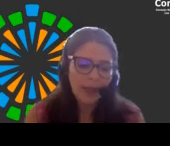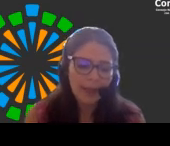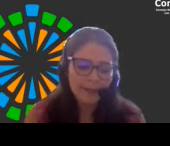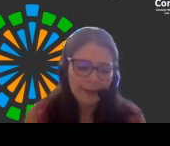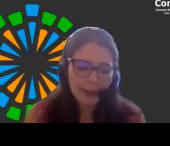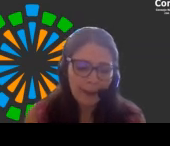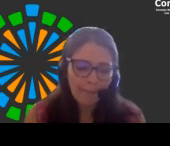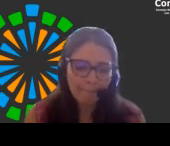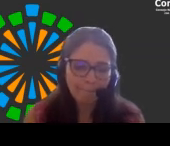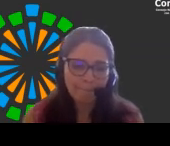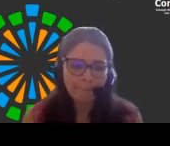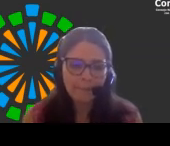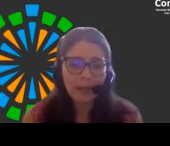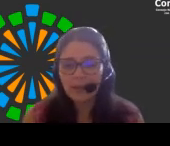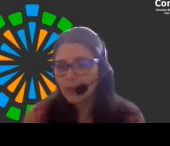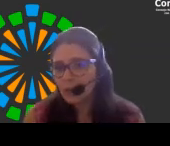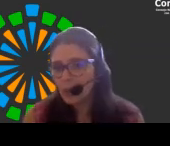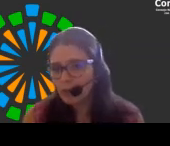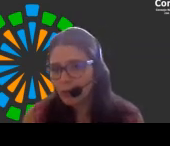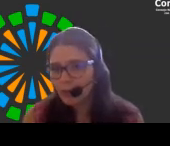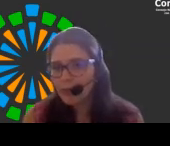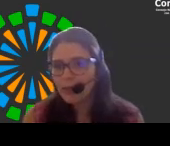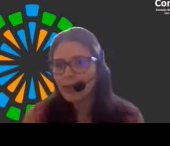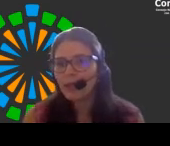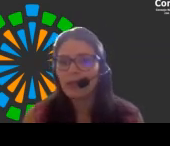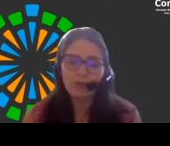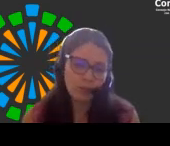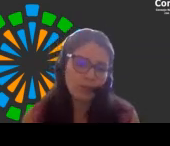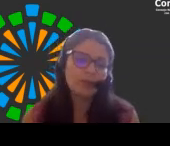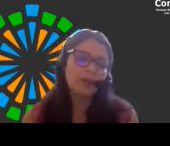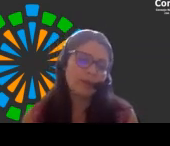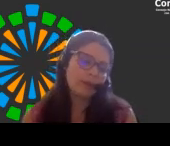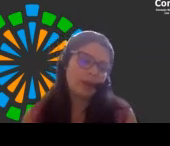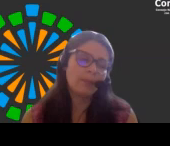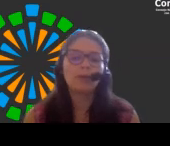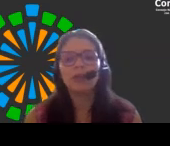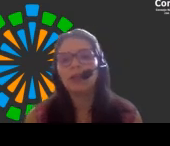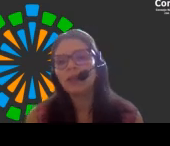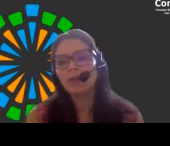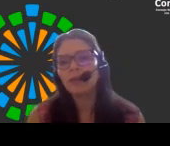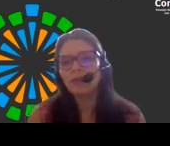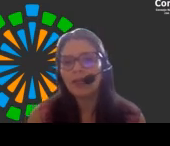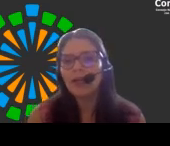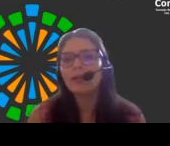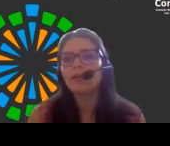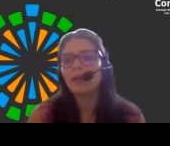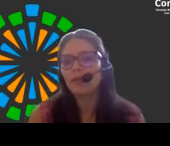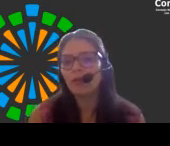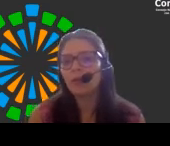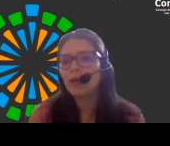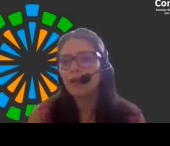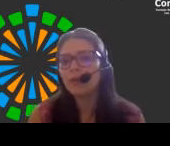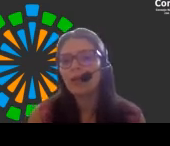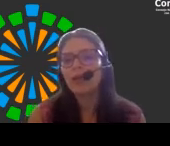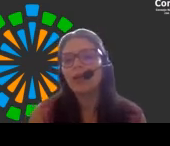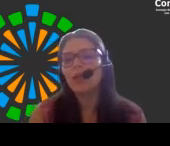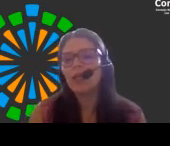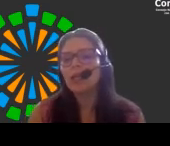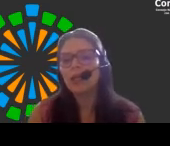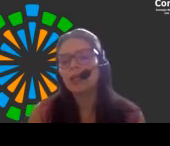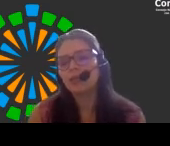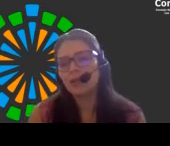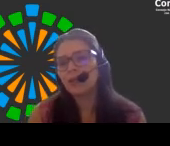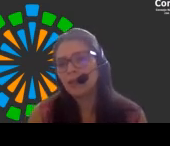okay Este sí De igual forma el estudio lo digamos lo tienen que solicitar llenar el formulario